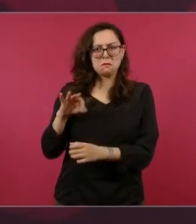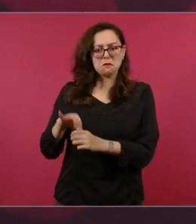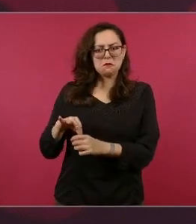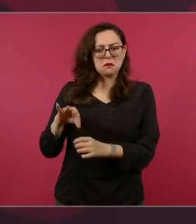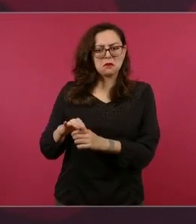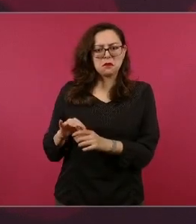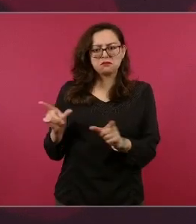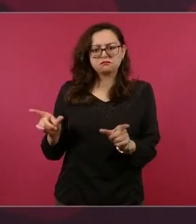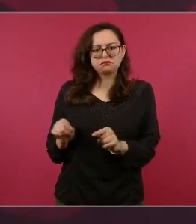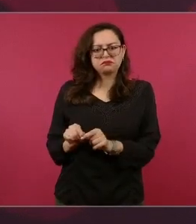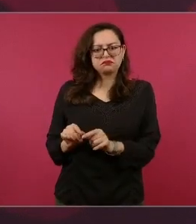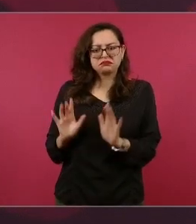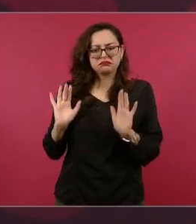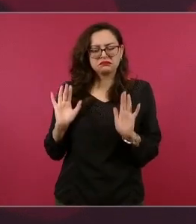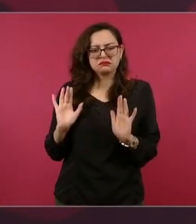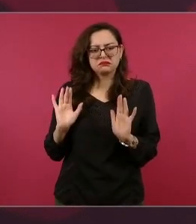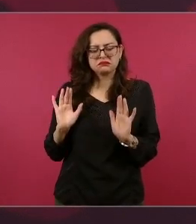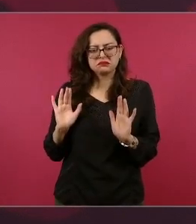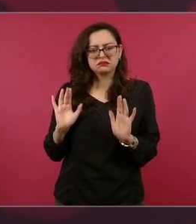No, es que